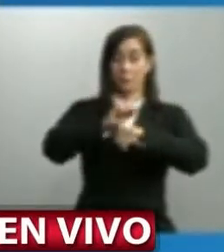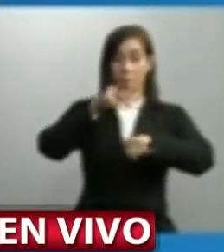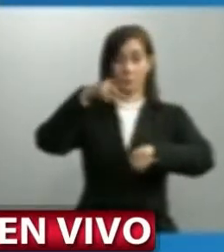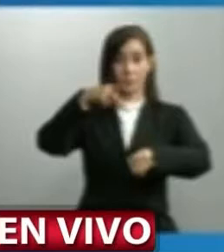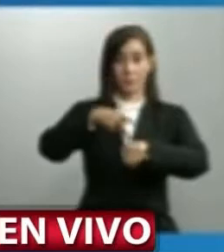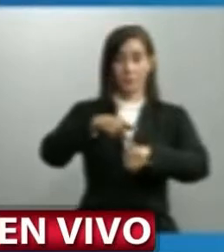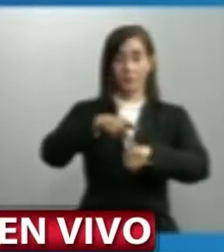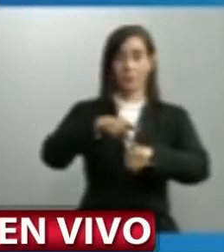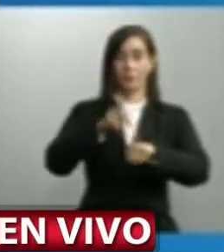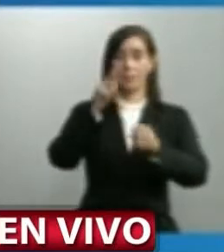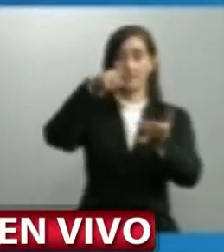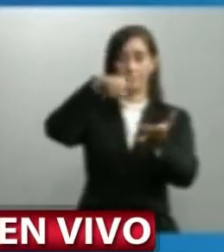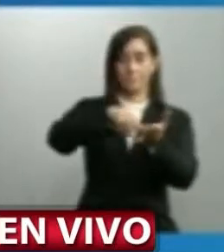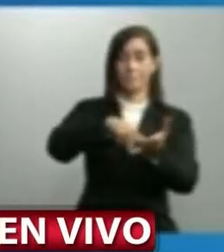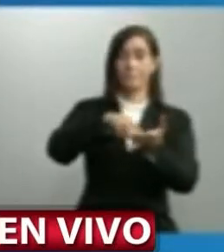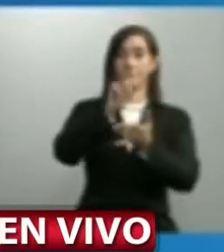Macorís,